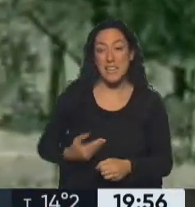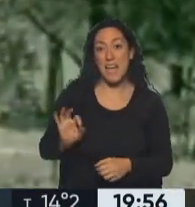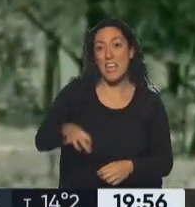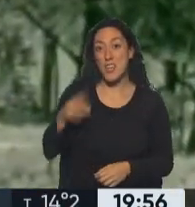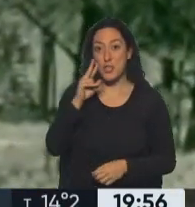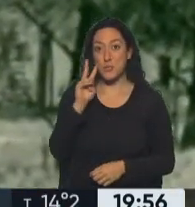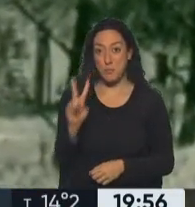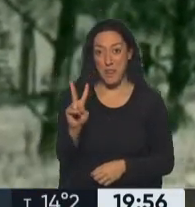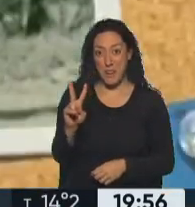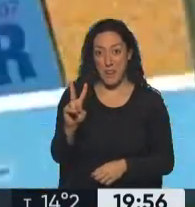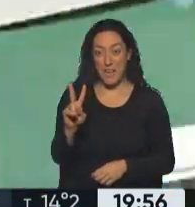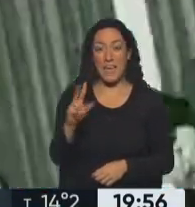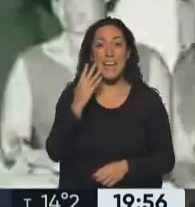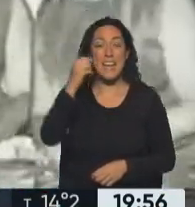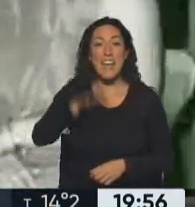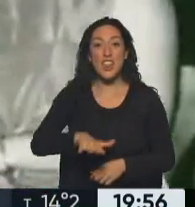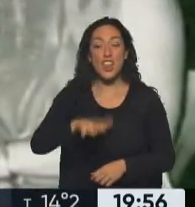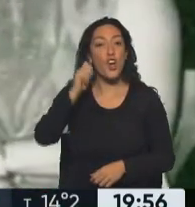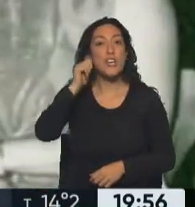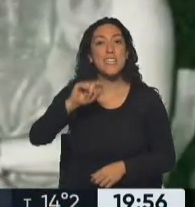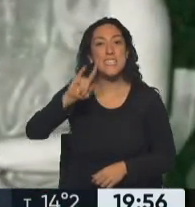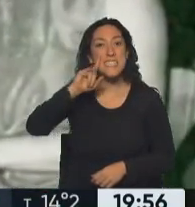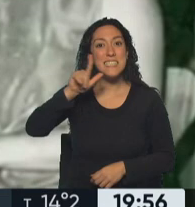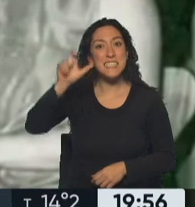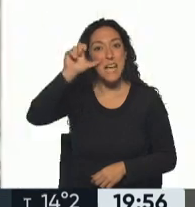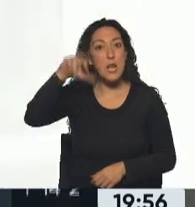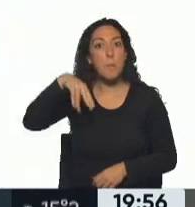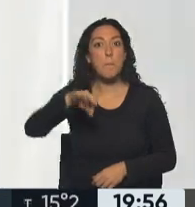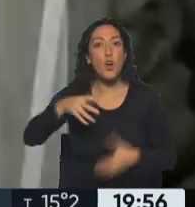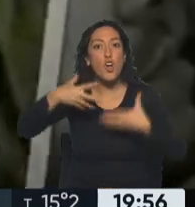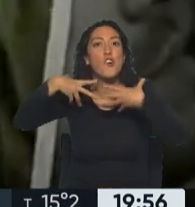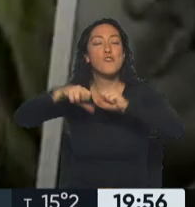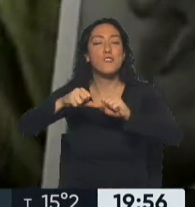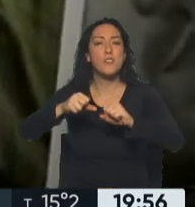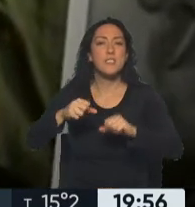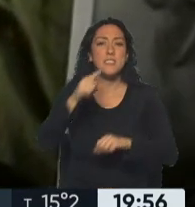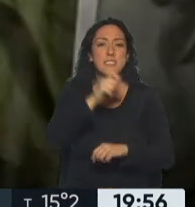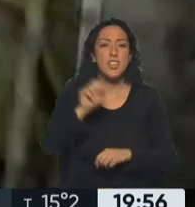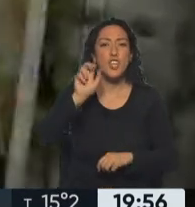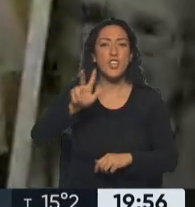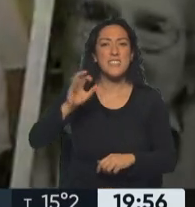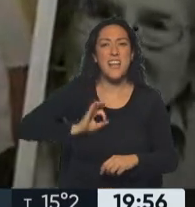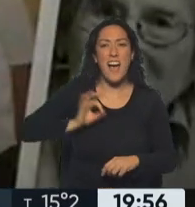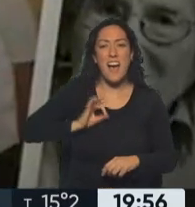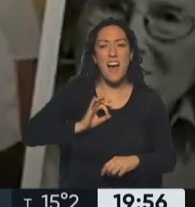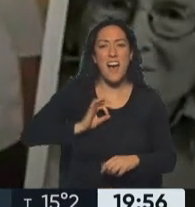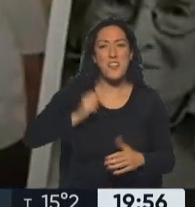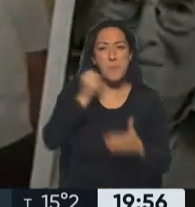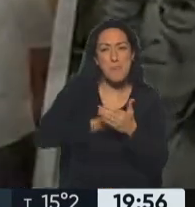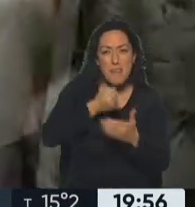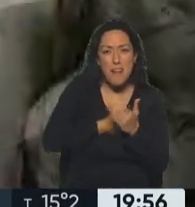a su nieto Guillermo. 103 años de pelea, de búsqueda, junto con